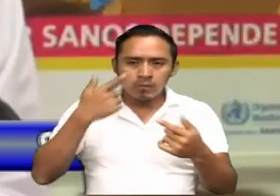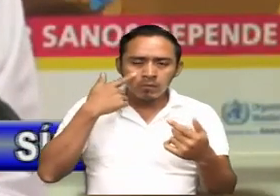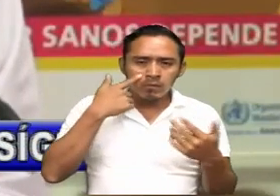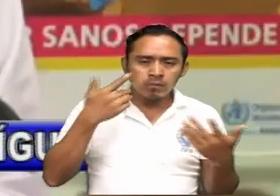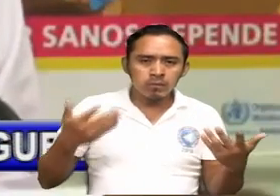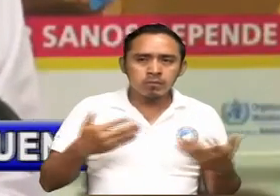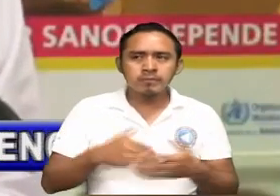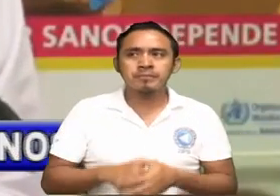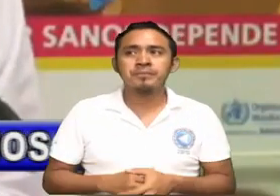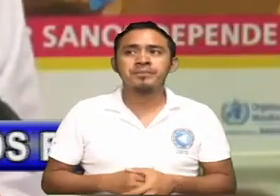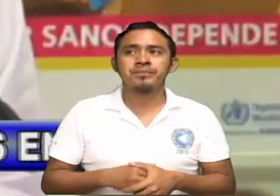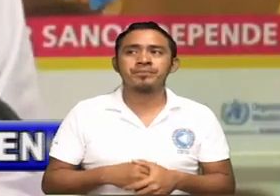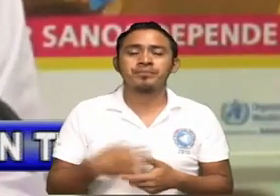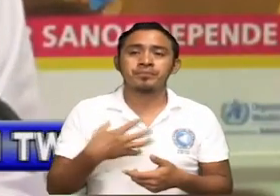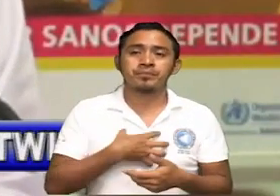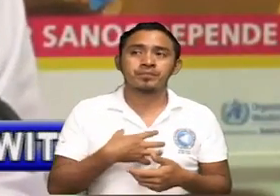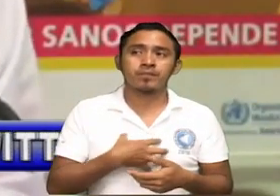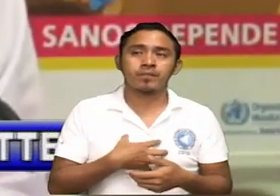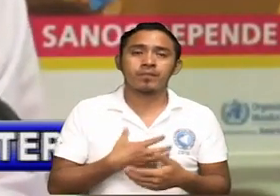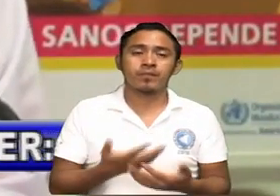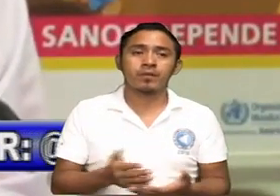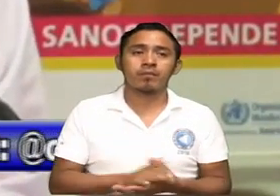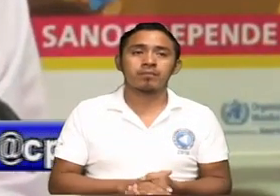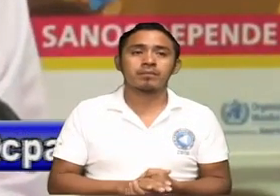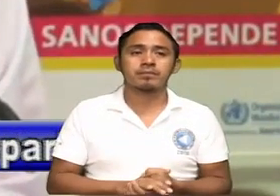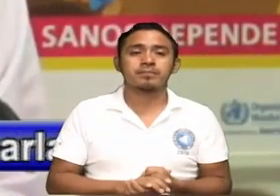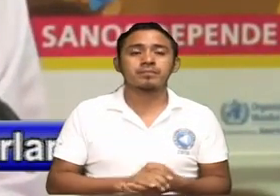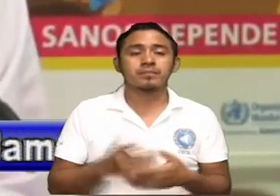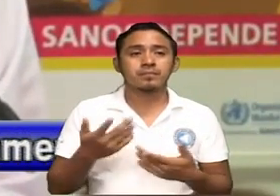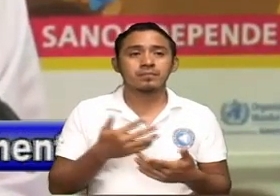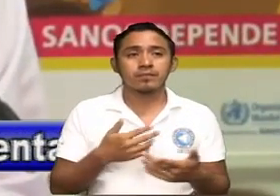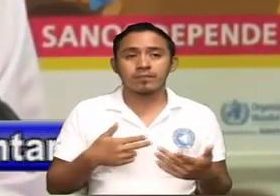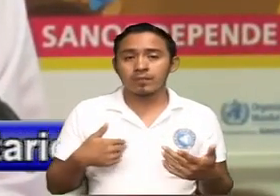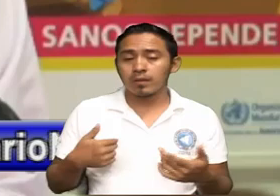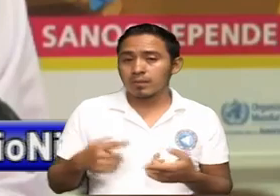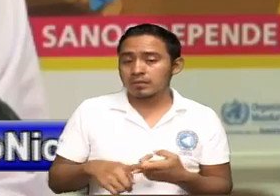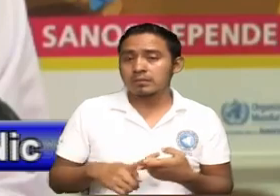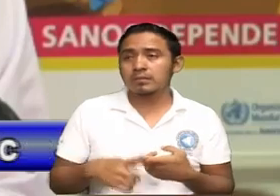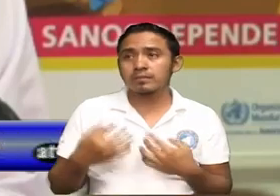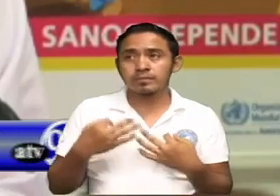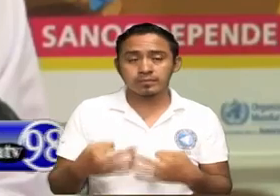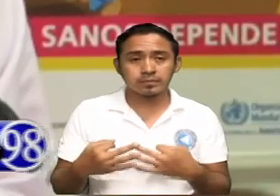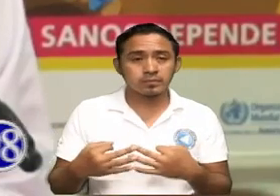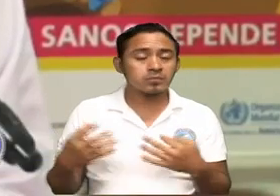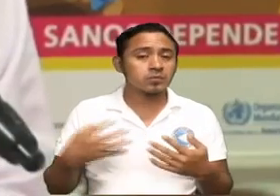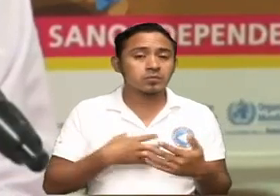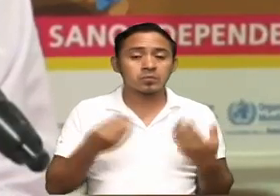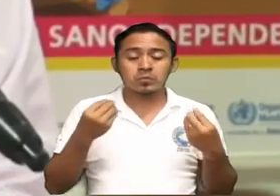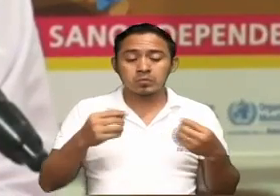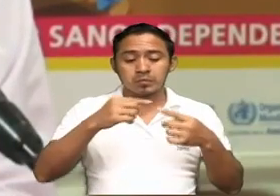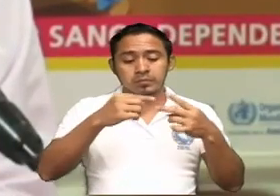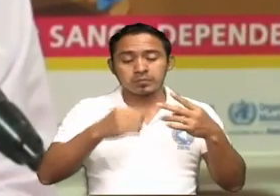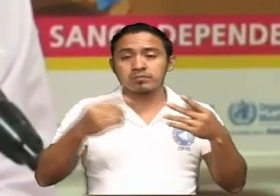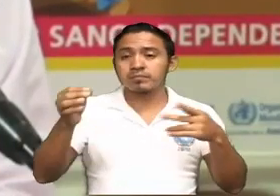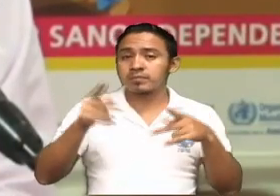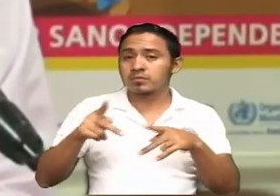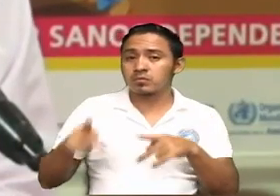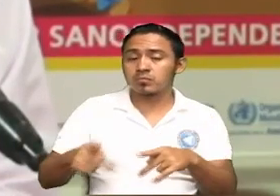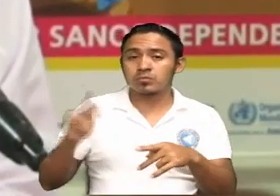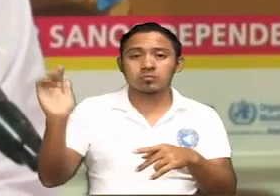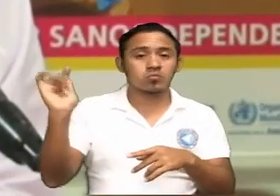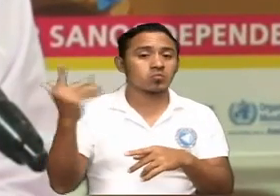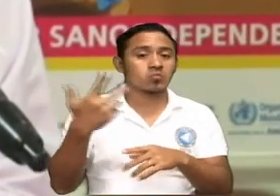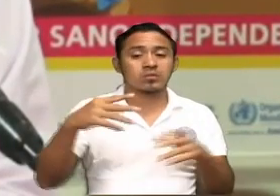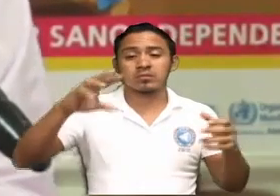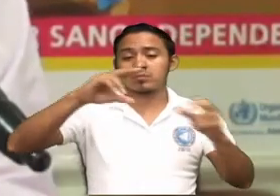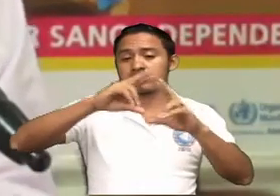pero hay que destacar que somos el país que tenemos menor letalidad en casos de dengue a nivel de toda la